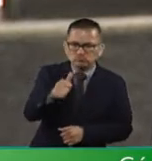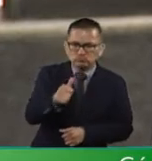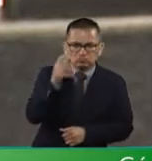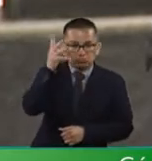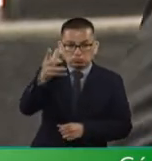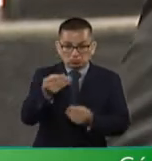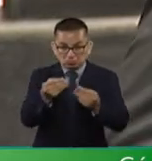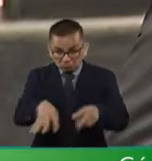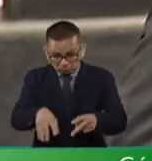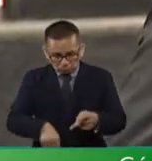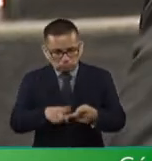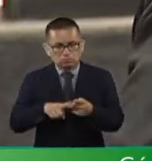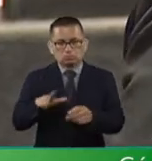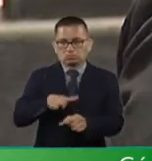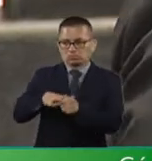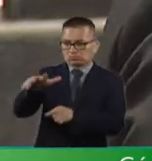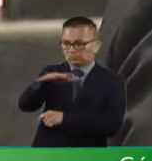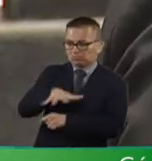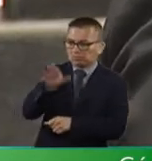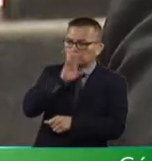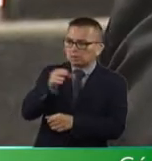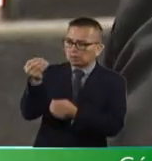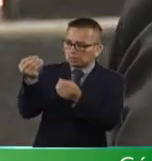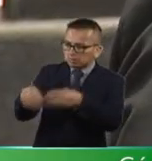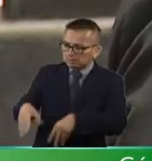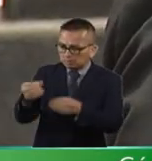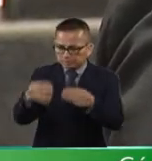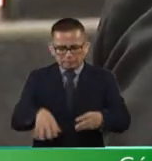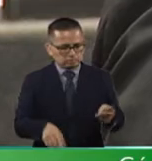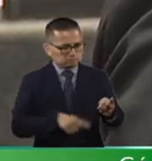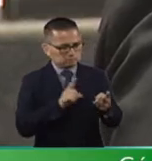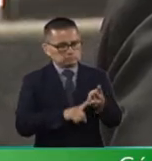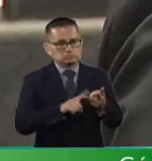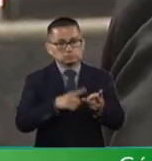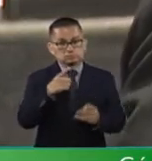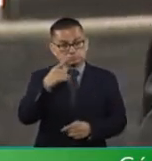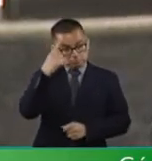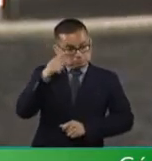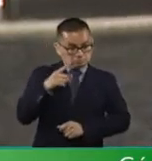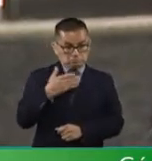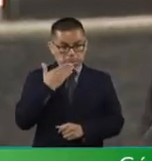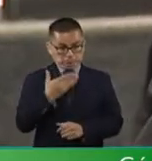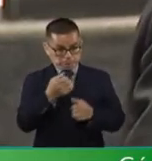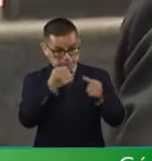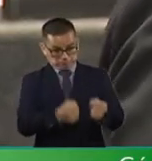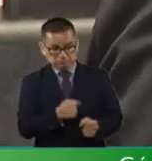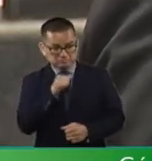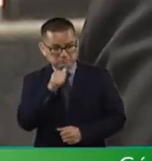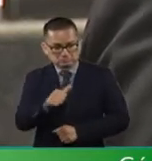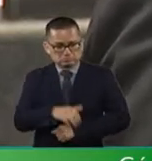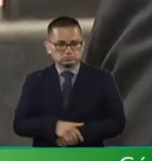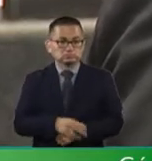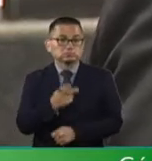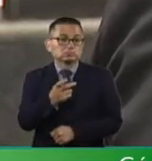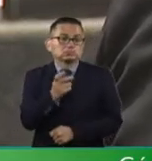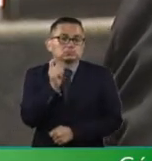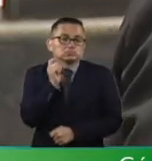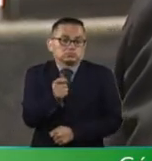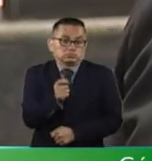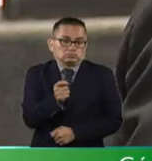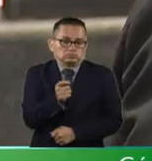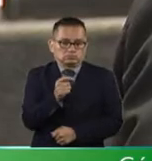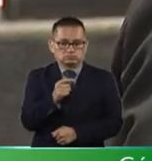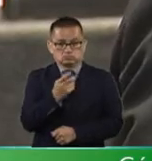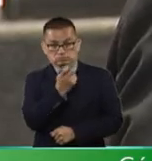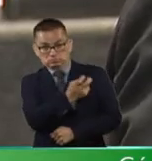Y si además condena a las y los mexicanos a perpetuar un modelo fallido de seguridad pública pues creemos que eh No podemos